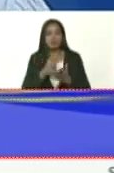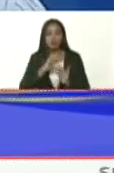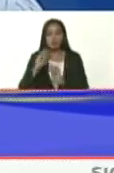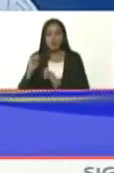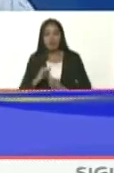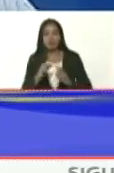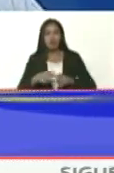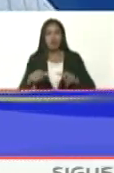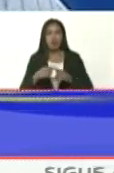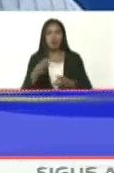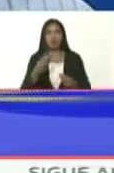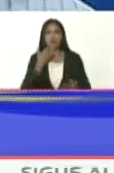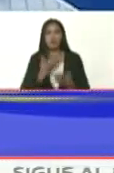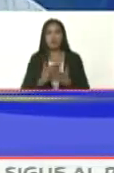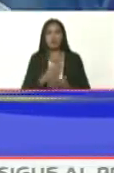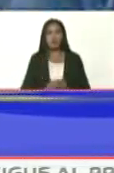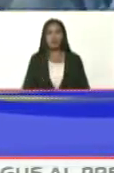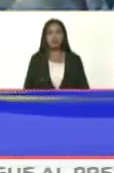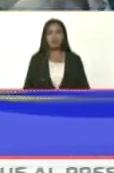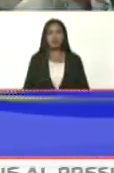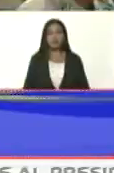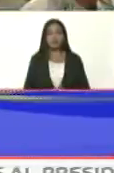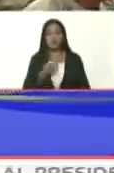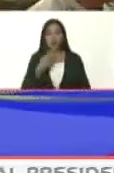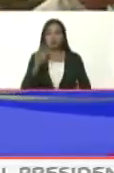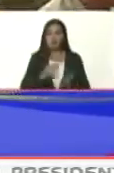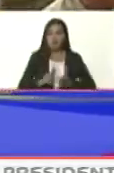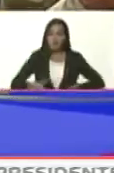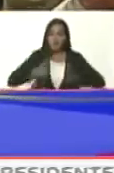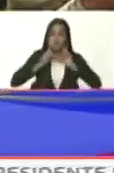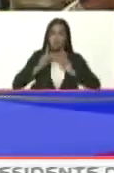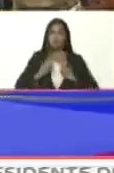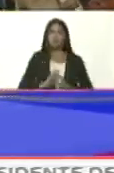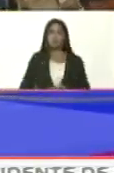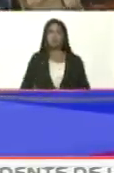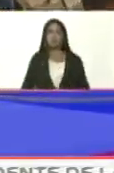el sector. Muchas gracias, mi comandante. Bueno, cúmplase